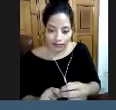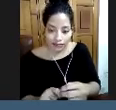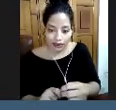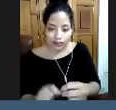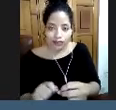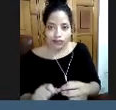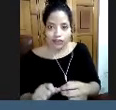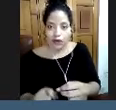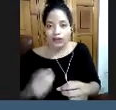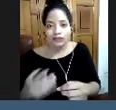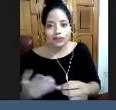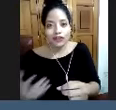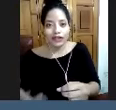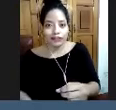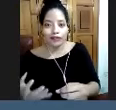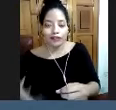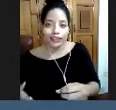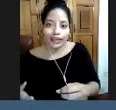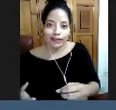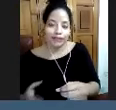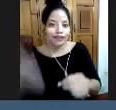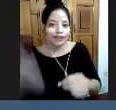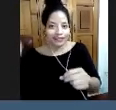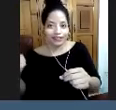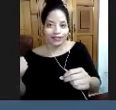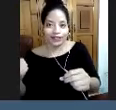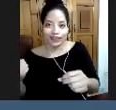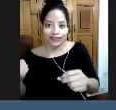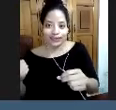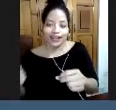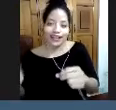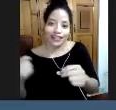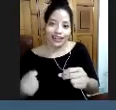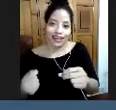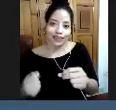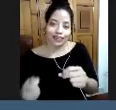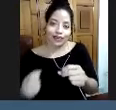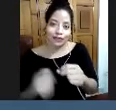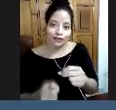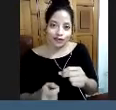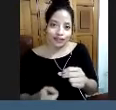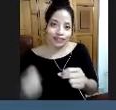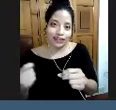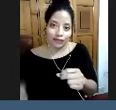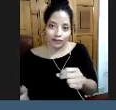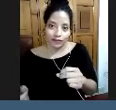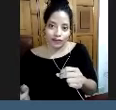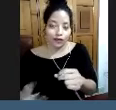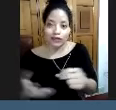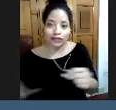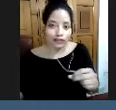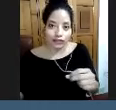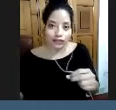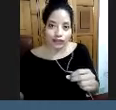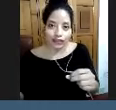Aileen sobre cuáles son los retos cotidianos, pero de este otro lado, ¿no? Del lado de los profesores y de las profesoras.